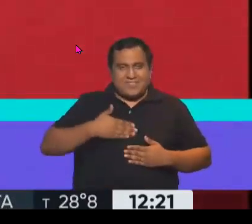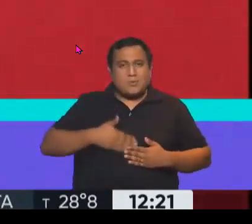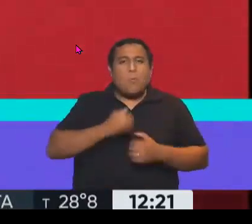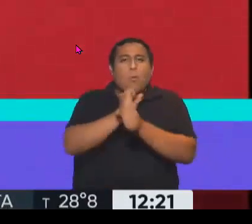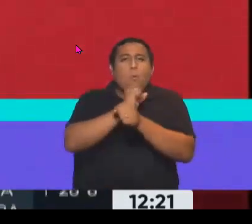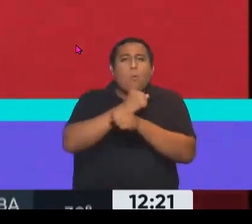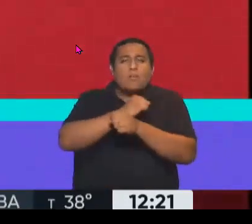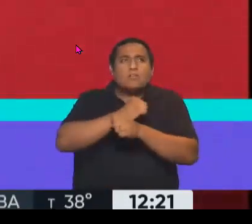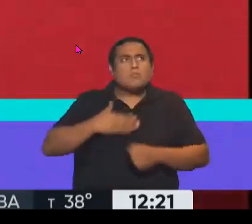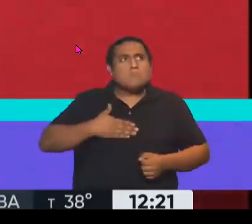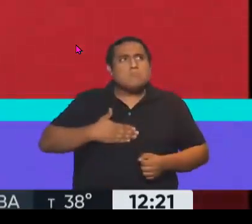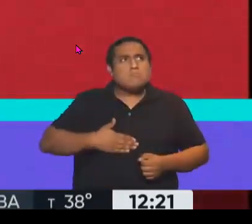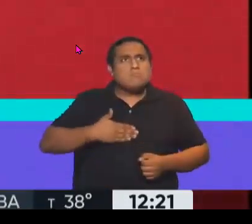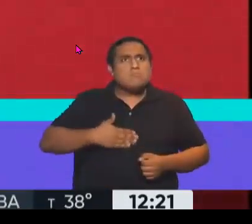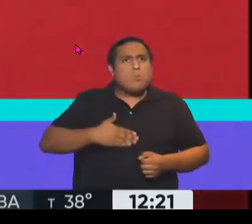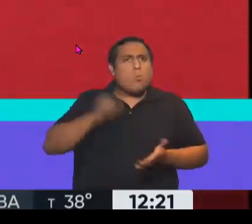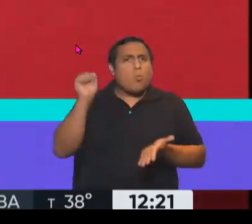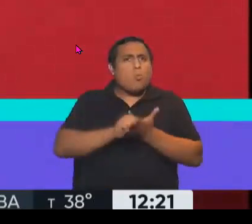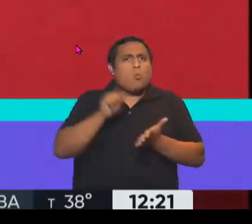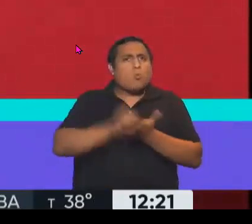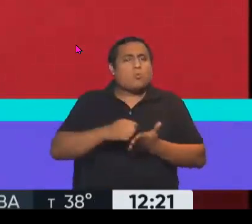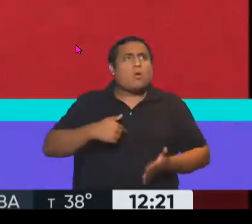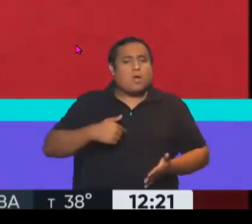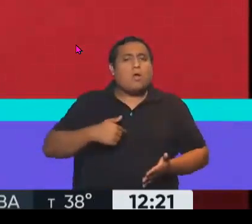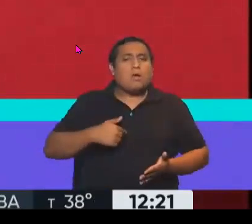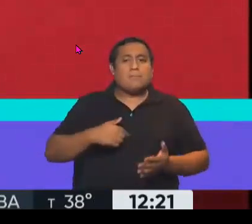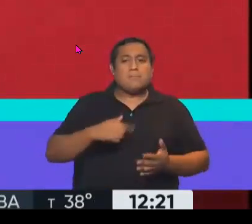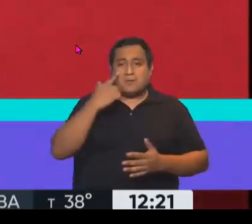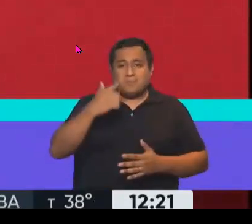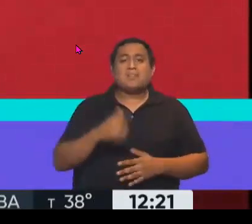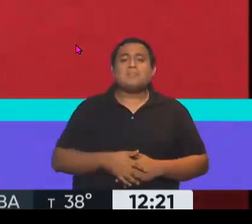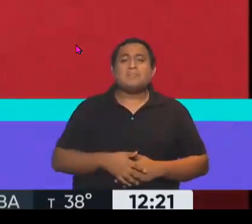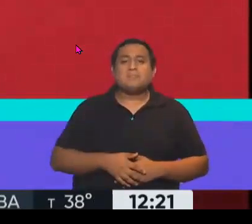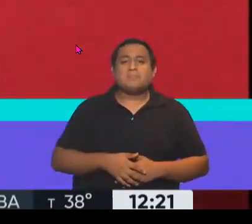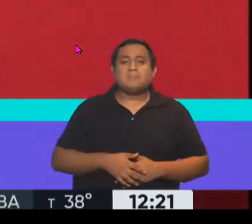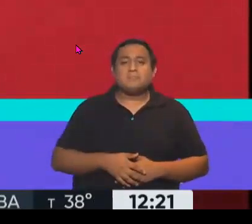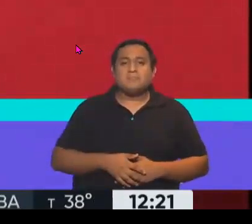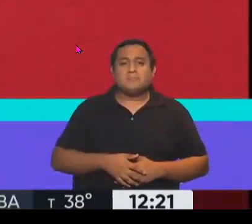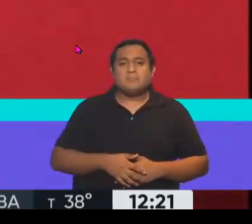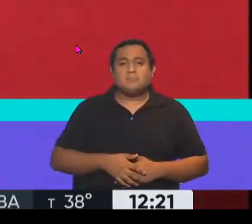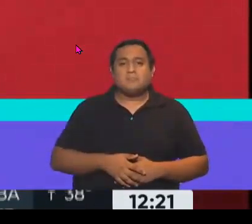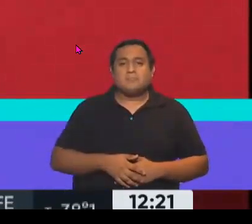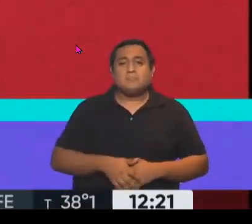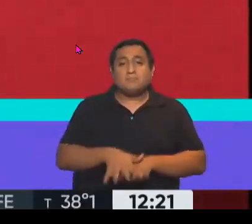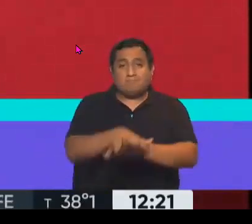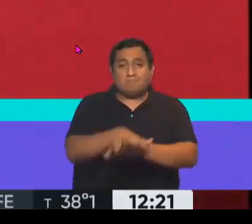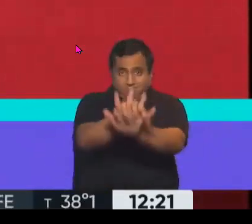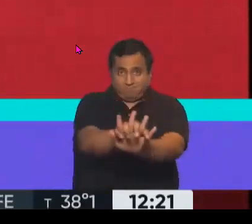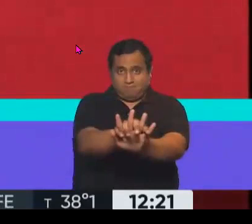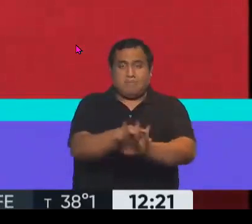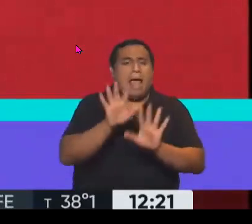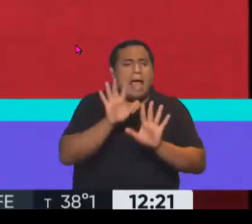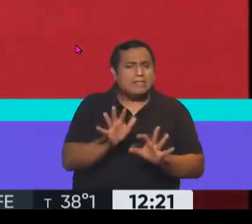plano que a veces nos tocamos y es como duro, rígido, y las manos se entrelazan una sobre la otra y los brazos bien rectos. Esta